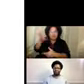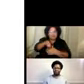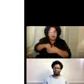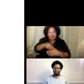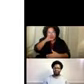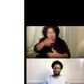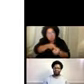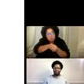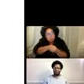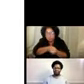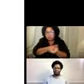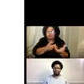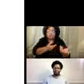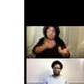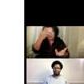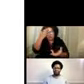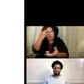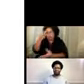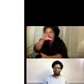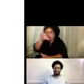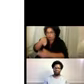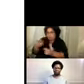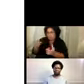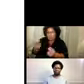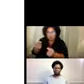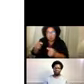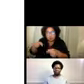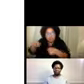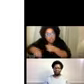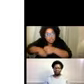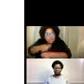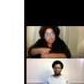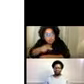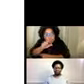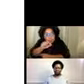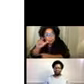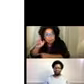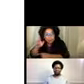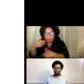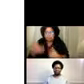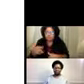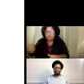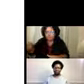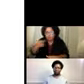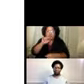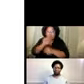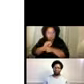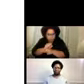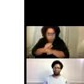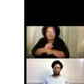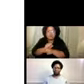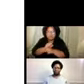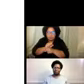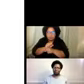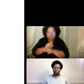reflexionar en mis días trabajando en ese campo. Y ciertamente sabiendo qué hacen aquellos profesionales de soporte directo. Y especialmente en el